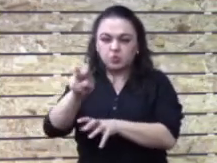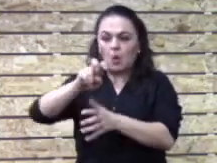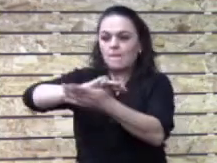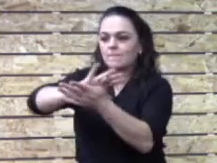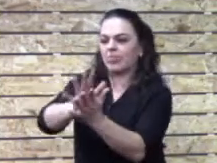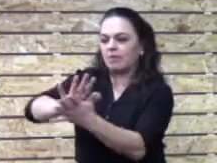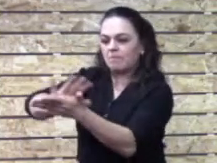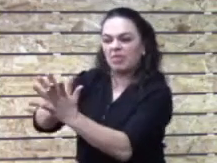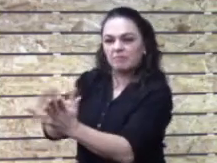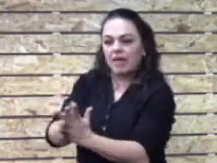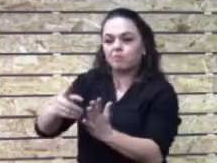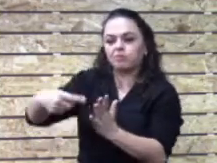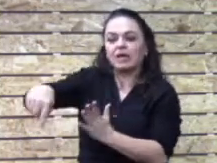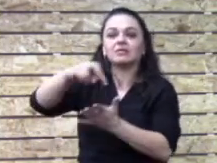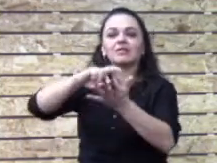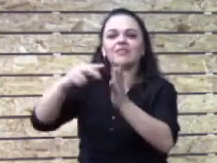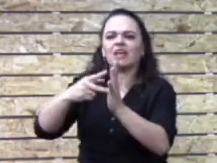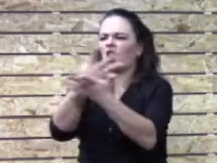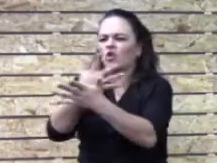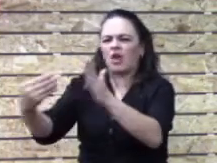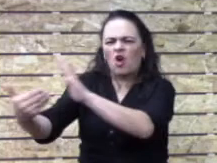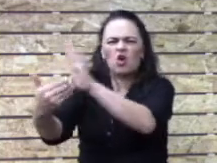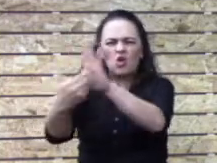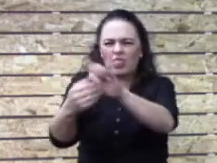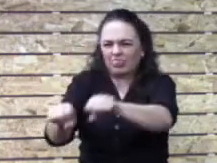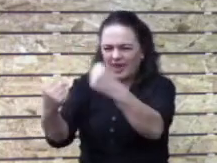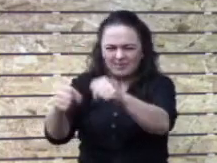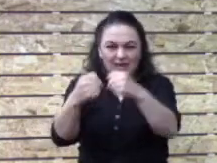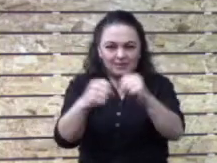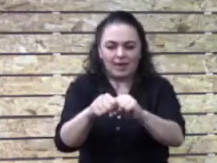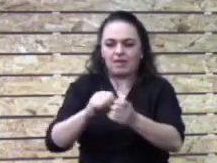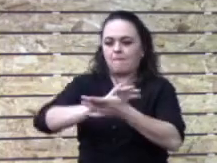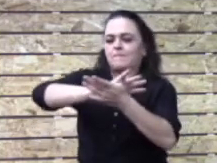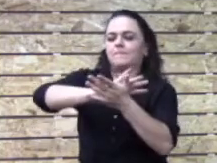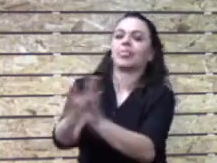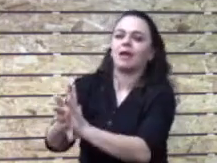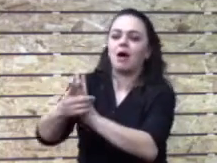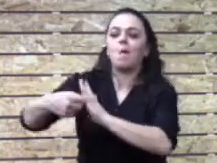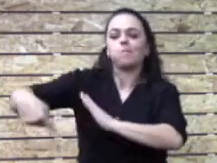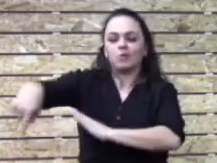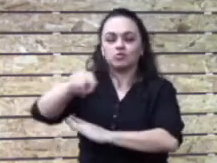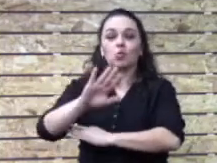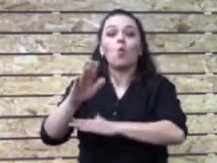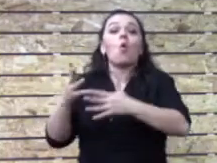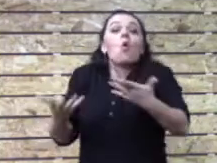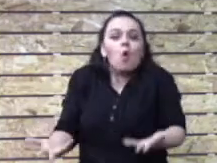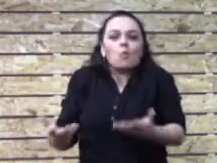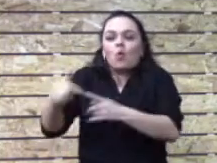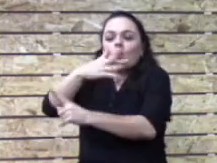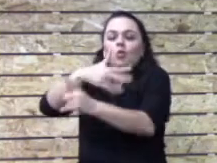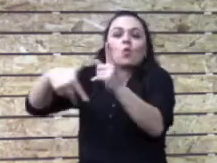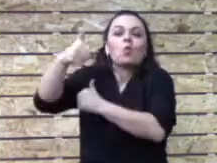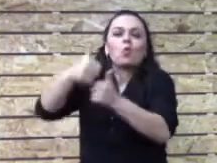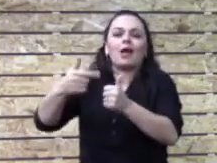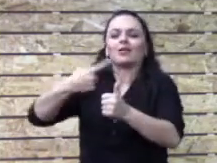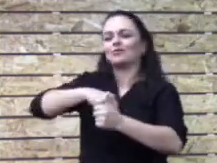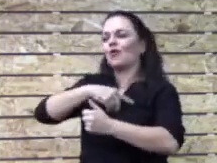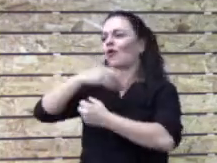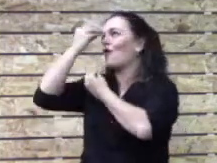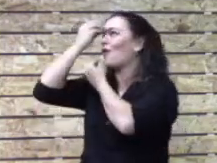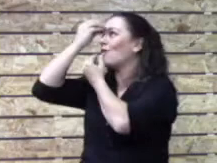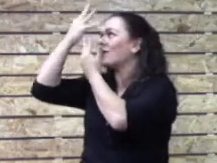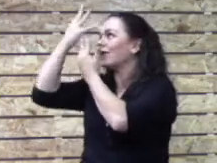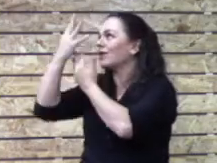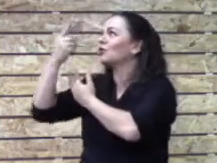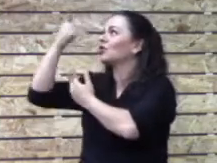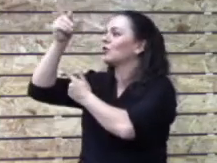contexto de la obediencia a la misión cristiana. En ese momento en que Satanás tienta a Jesús, Jesús no